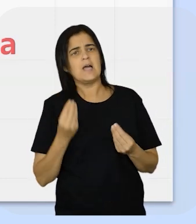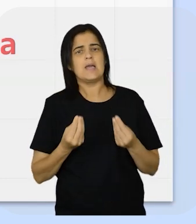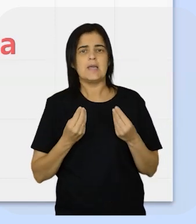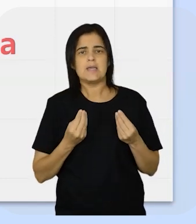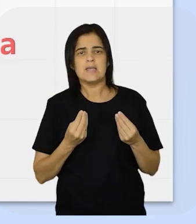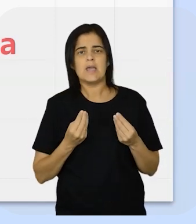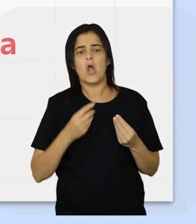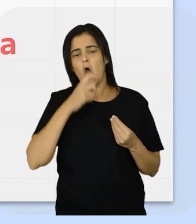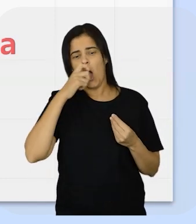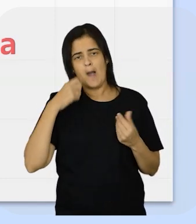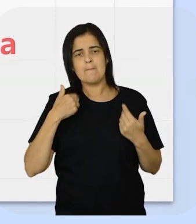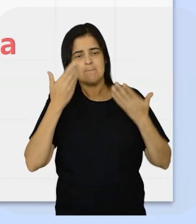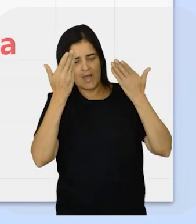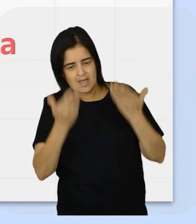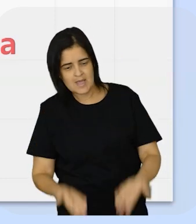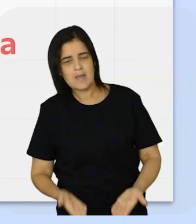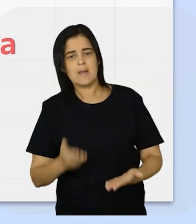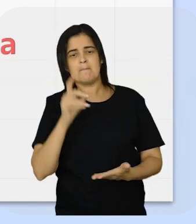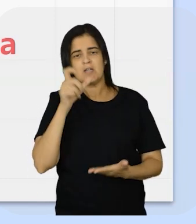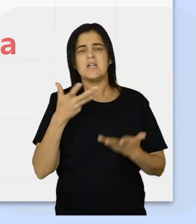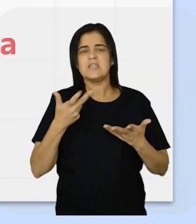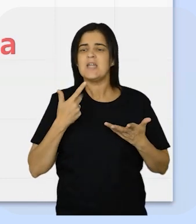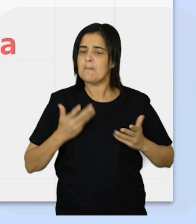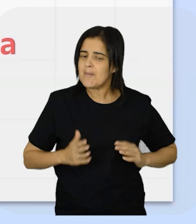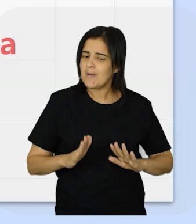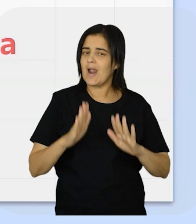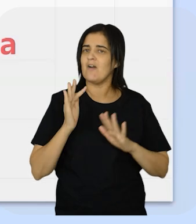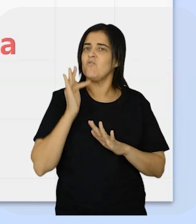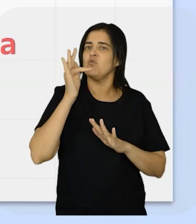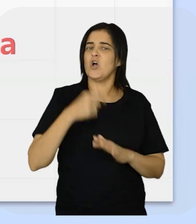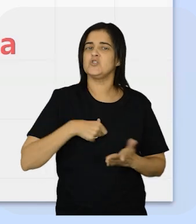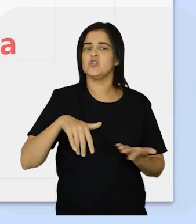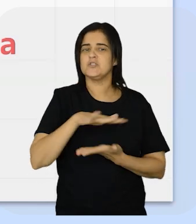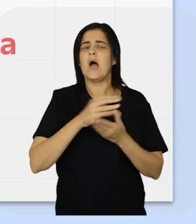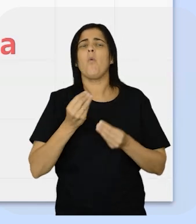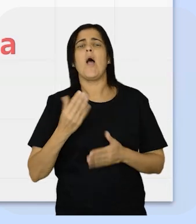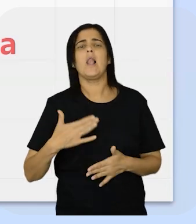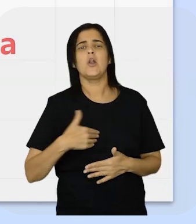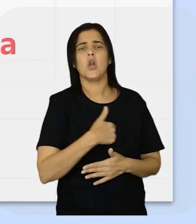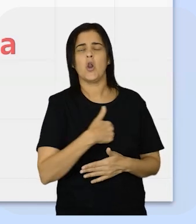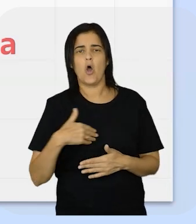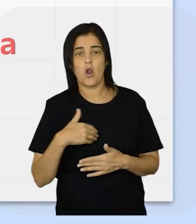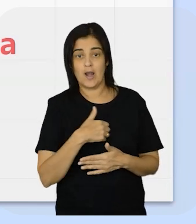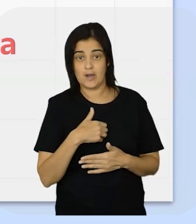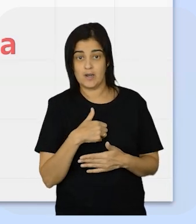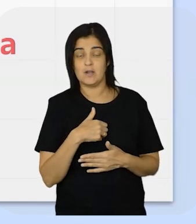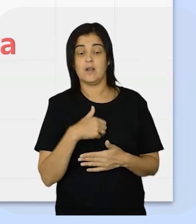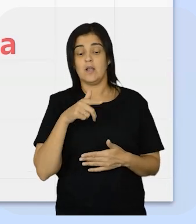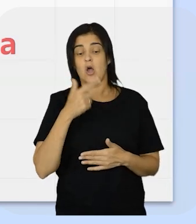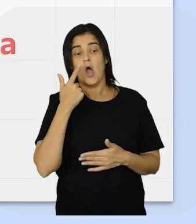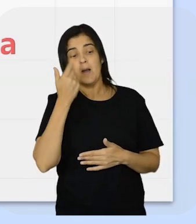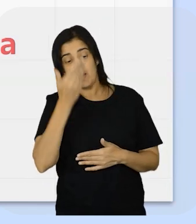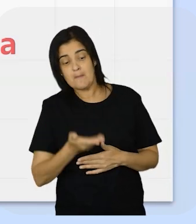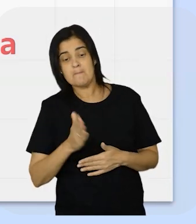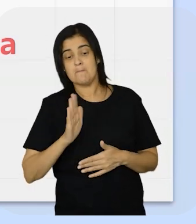tipo de hombre quiero formar en esta sociedad? ¿Cuál es el rol de este hombre